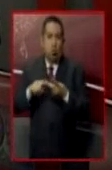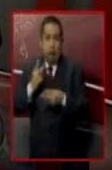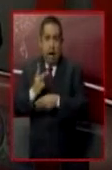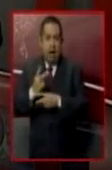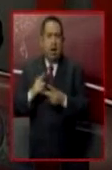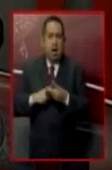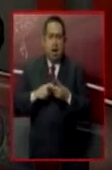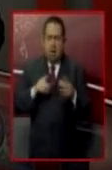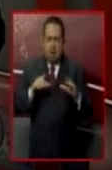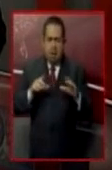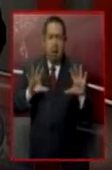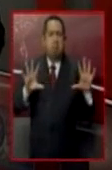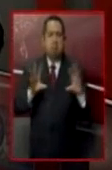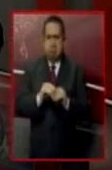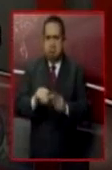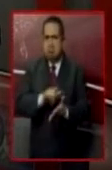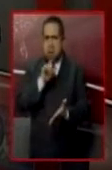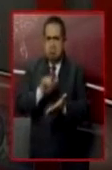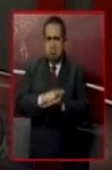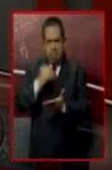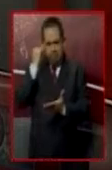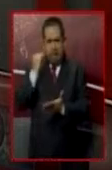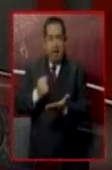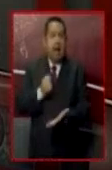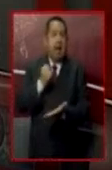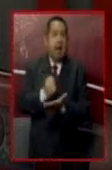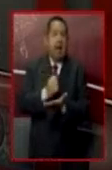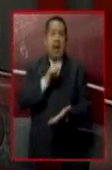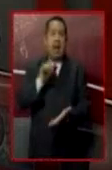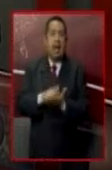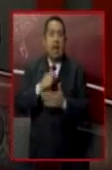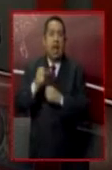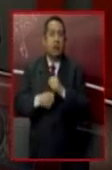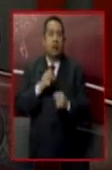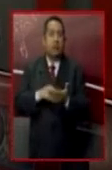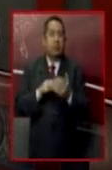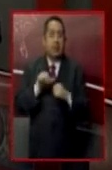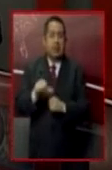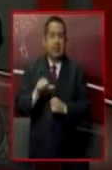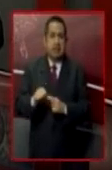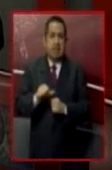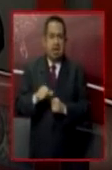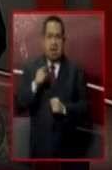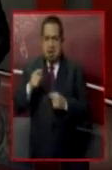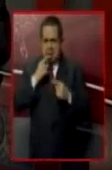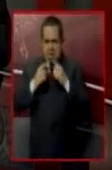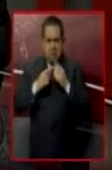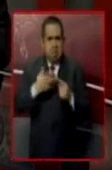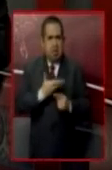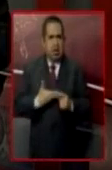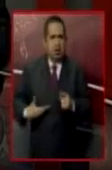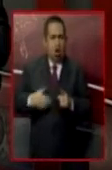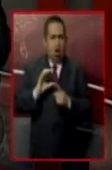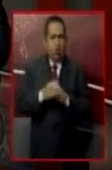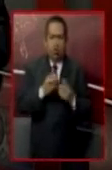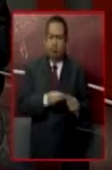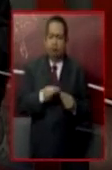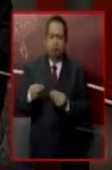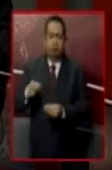quedó avalada en lo general el proyecto de la Ley de Ingresos para el año 2016, así lo consignaba el presidente de la Comisión de